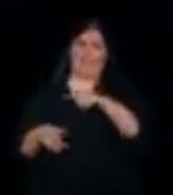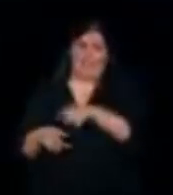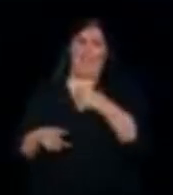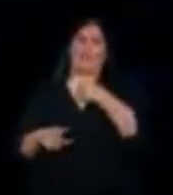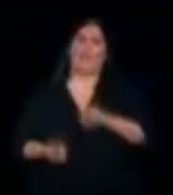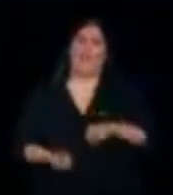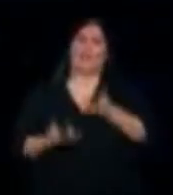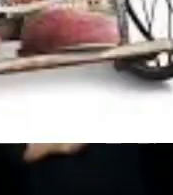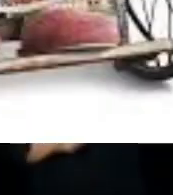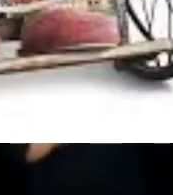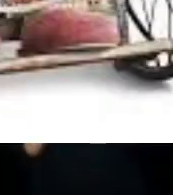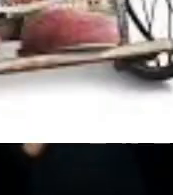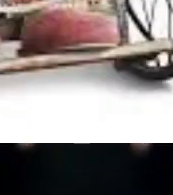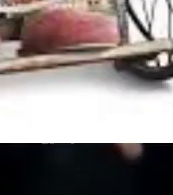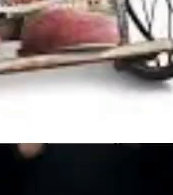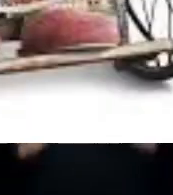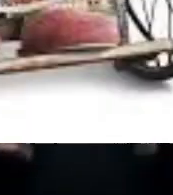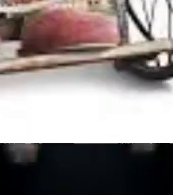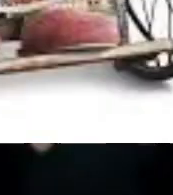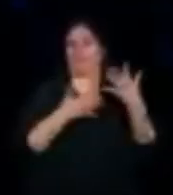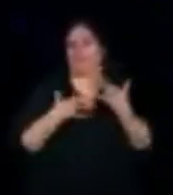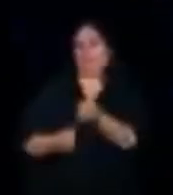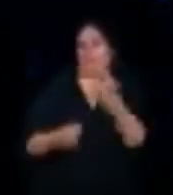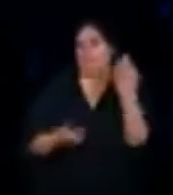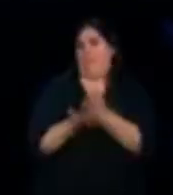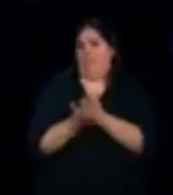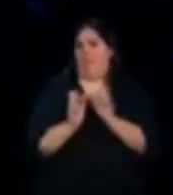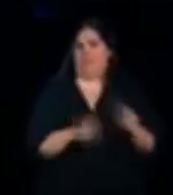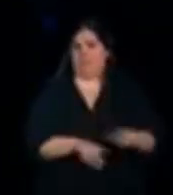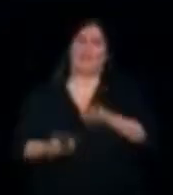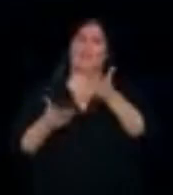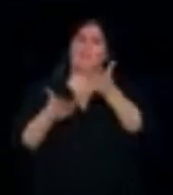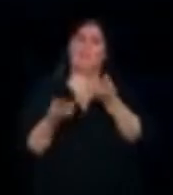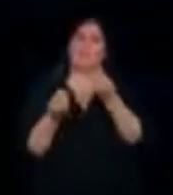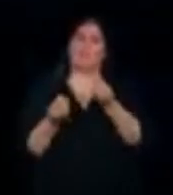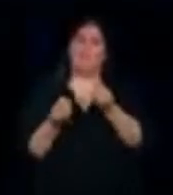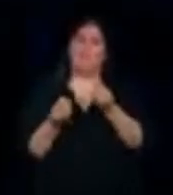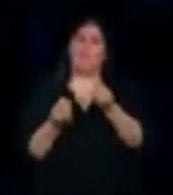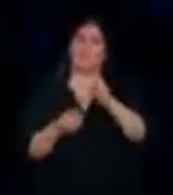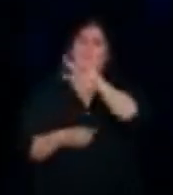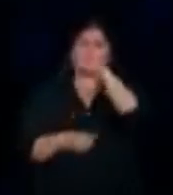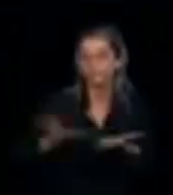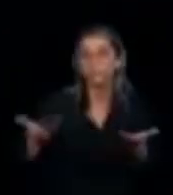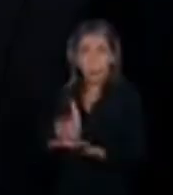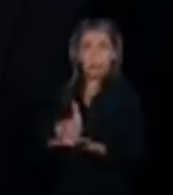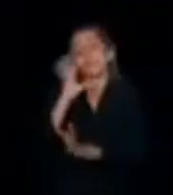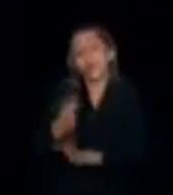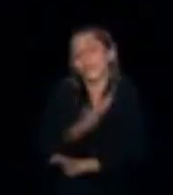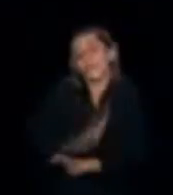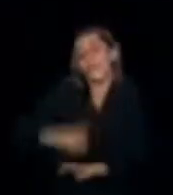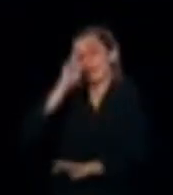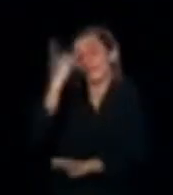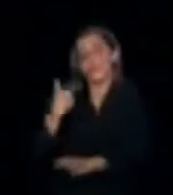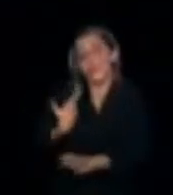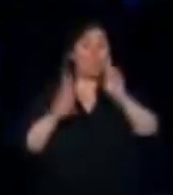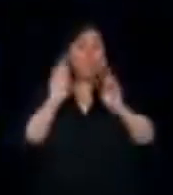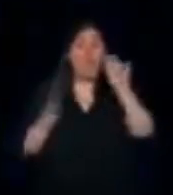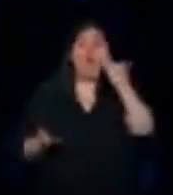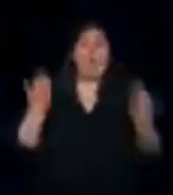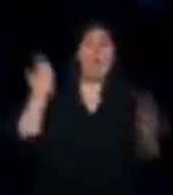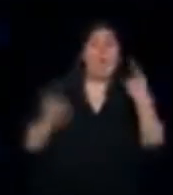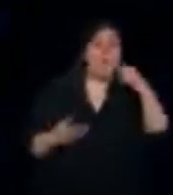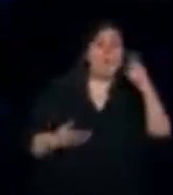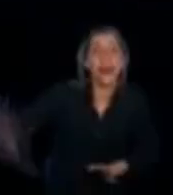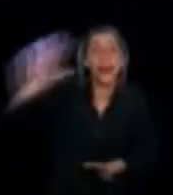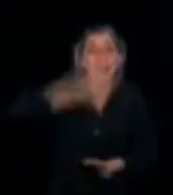quiero expresar es que bonita siendo al caso argentino es que el país está al borde baño de sangre